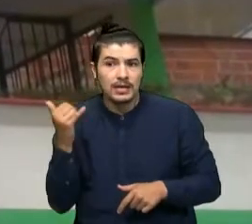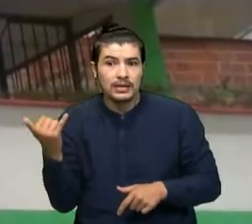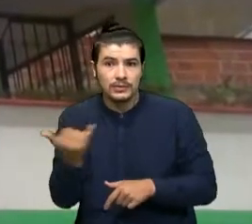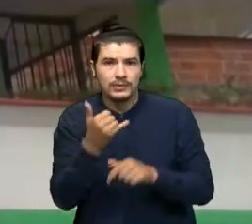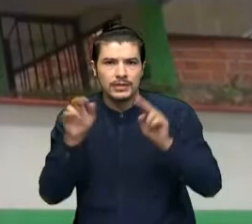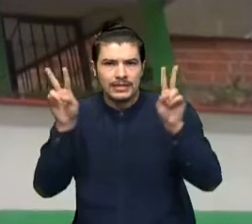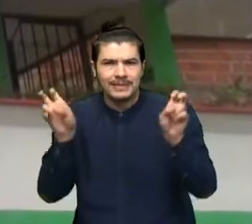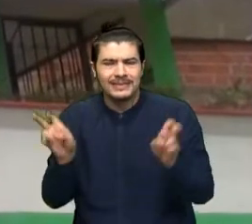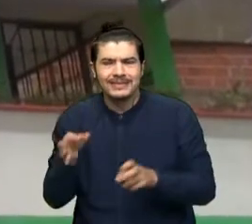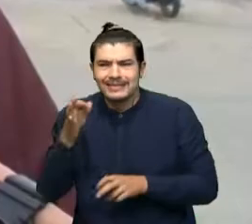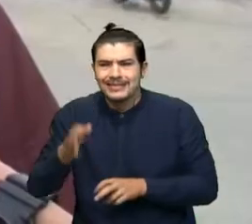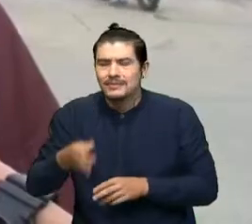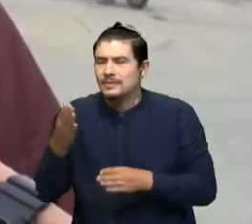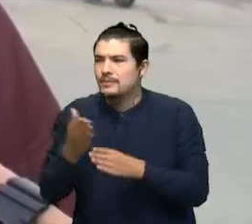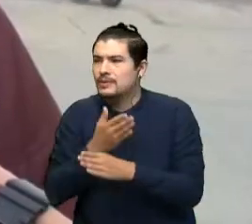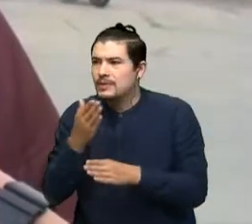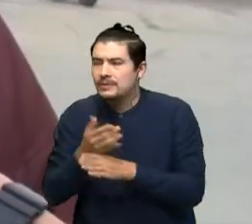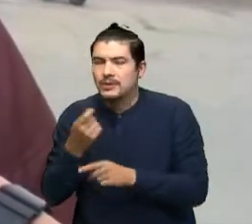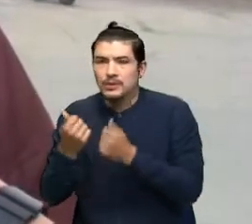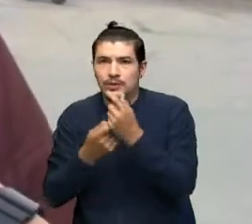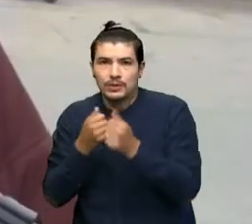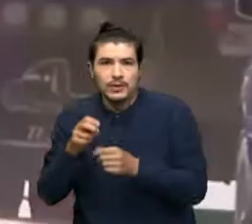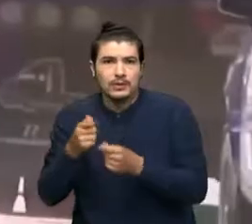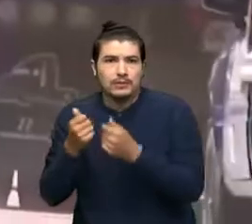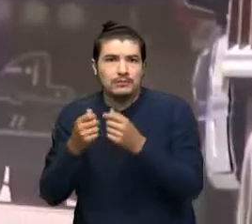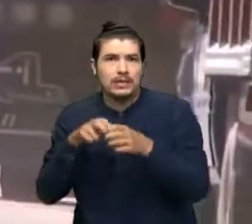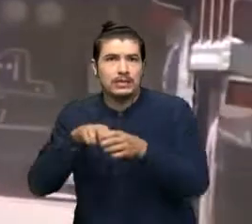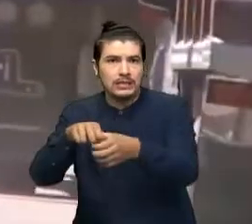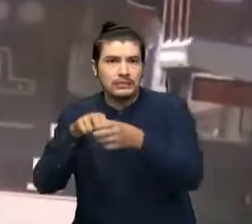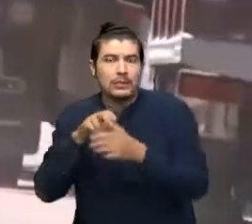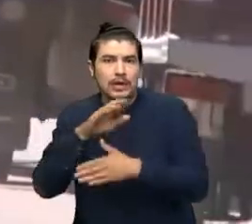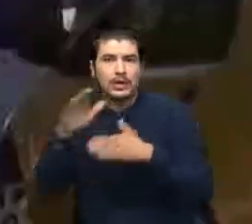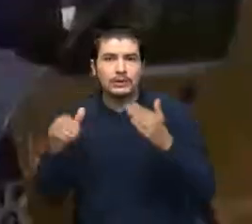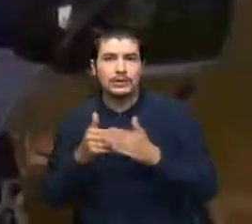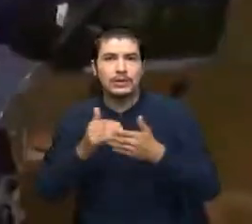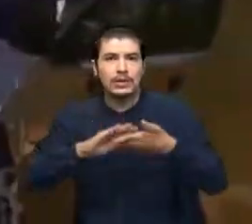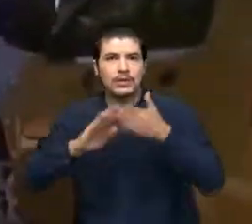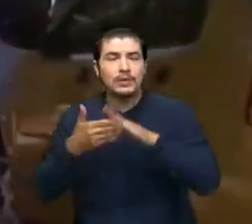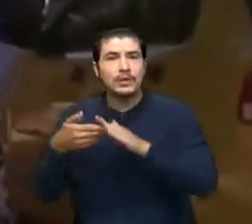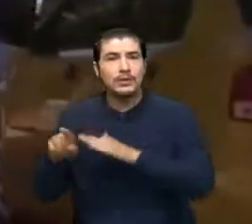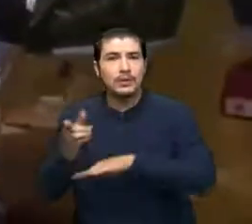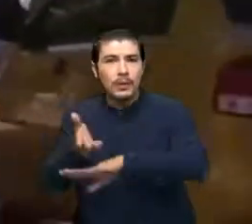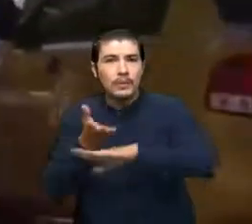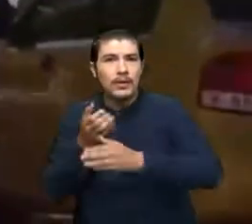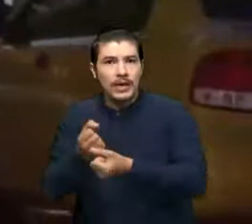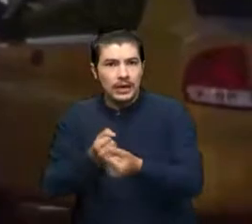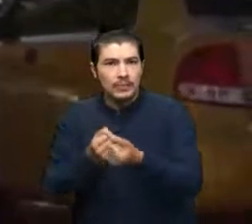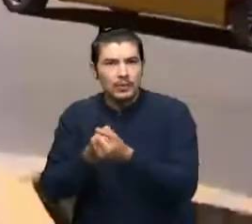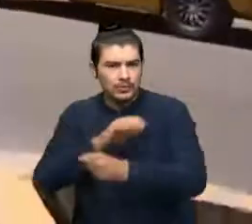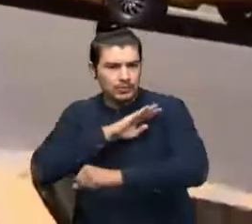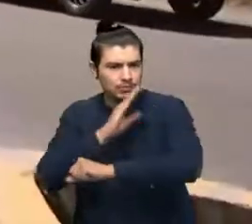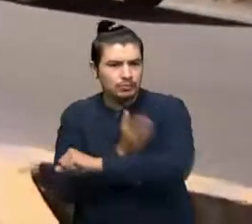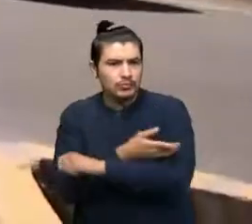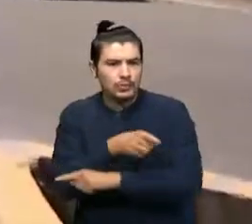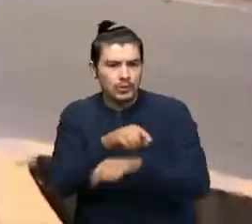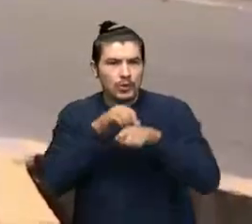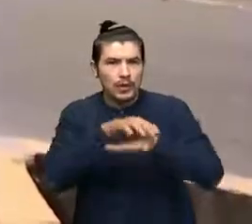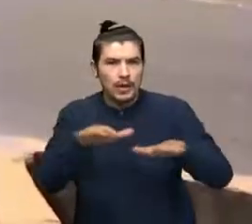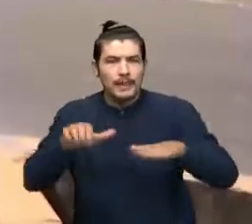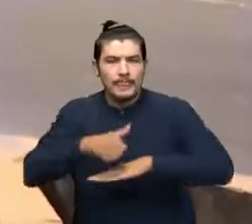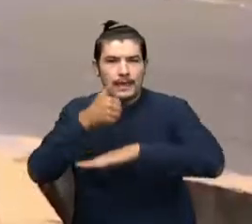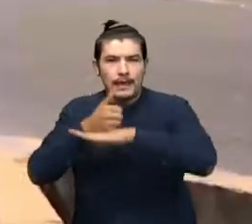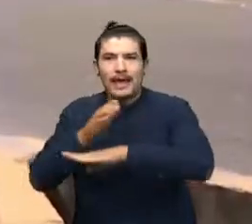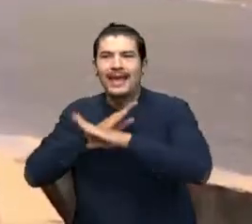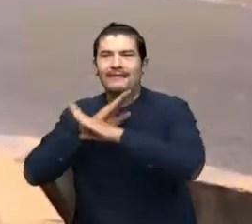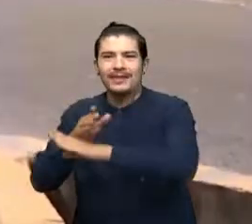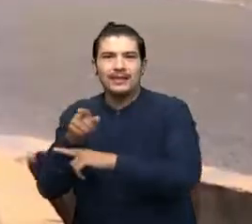generan problemas económicos al transporte y a toda la comunidad. Han solicitado el apoyo de la fuerza pública en las principales vías para evitar ser víctimas